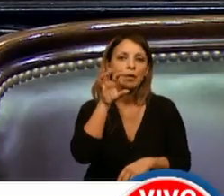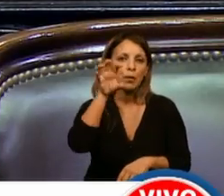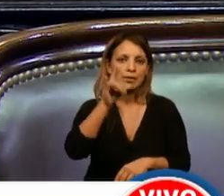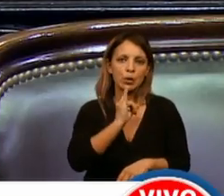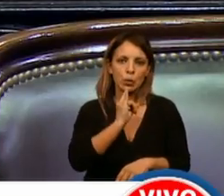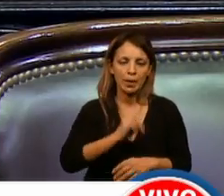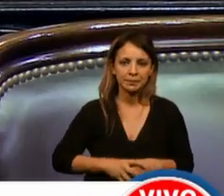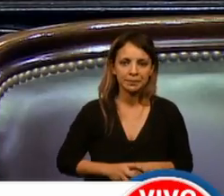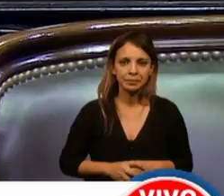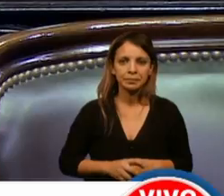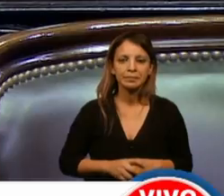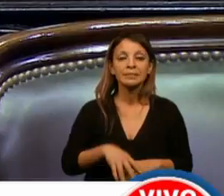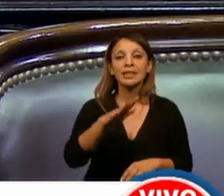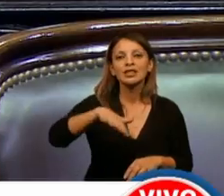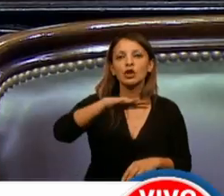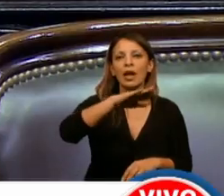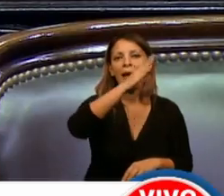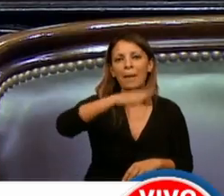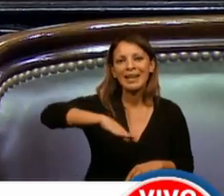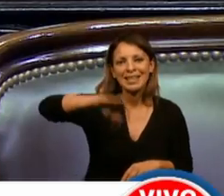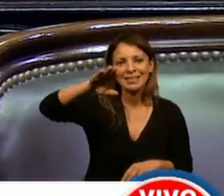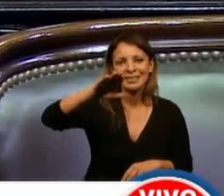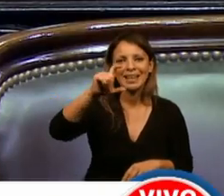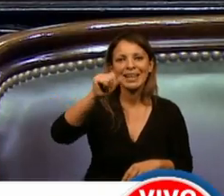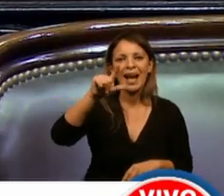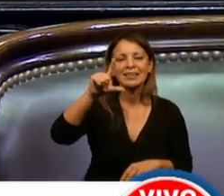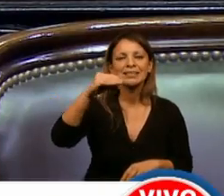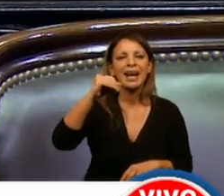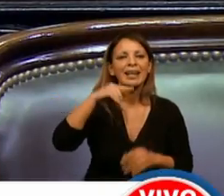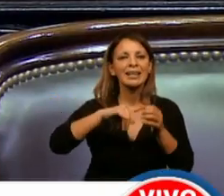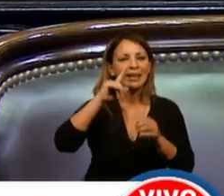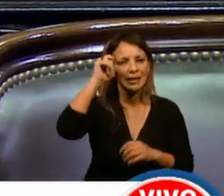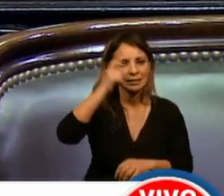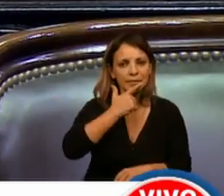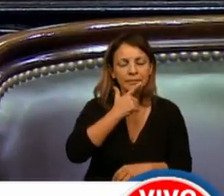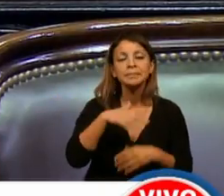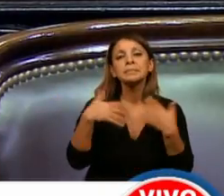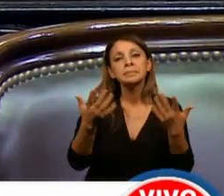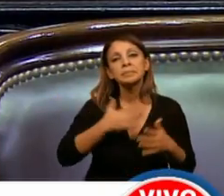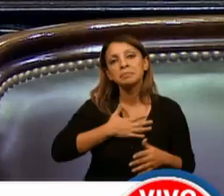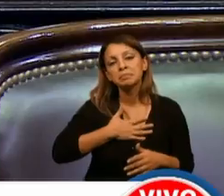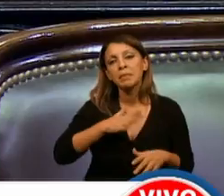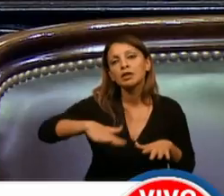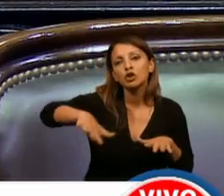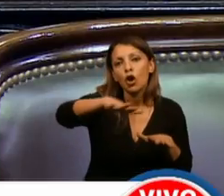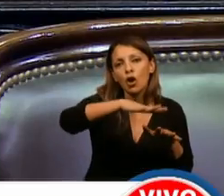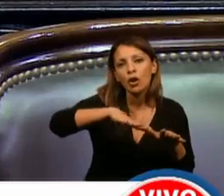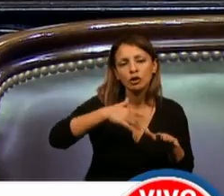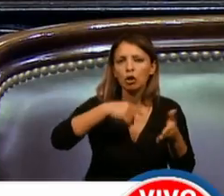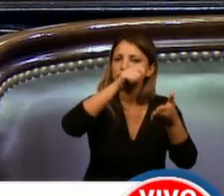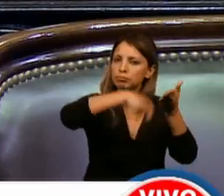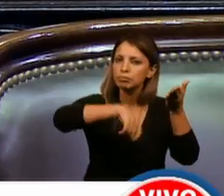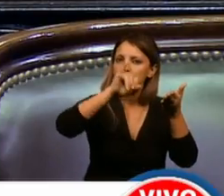tucumán la zona de los valles calchaquíes presidente y es por eso que en mi caso personal firme el dictamen